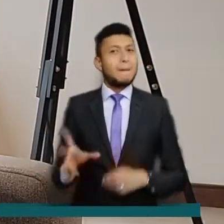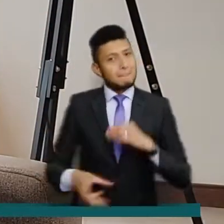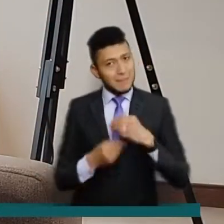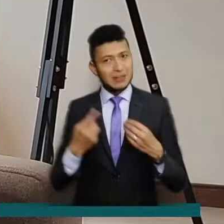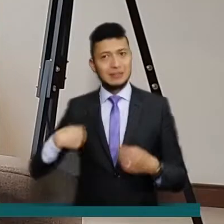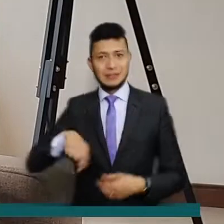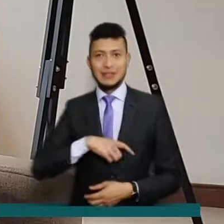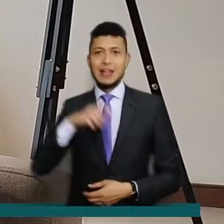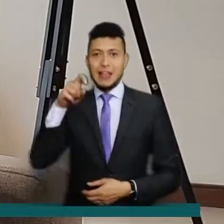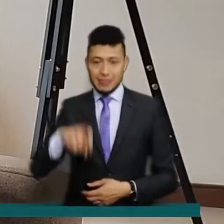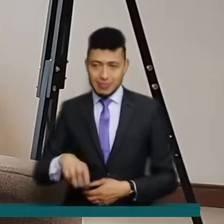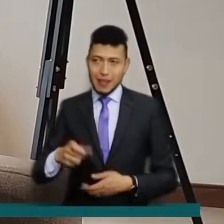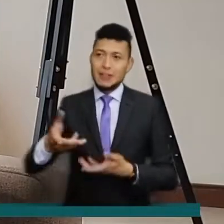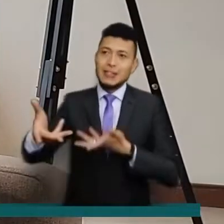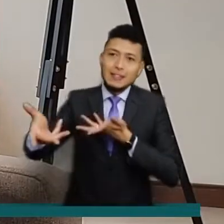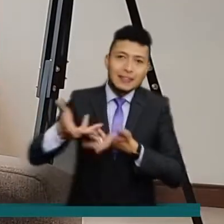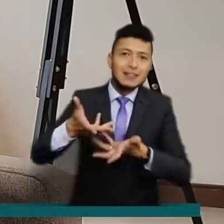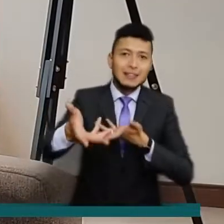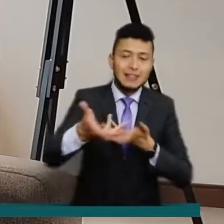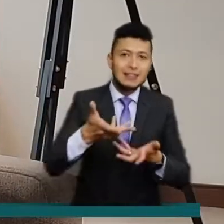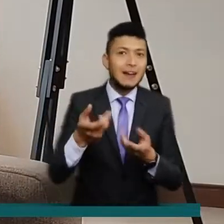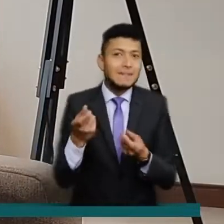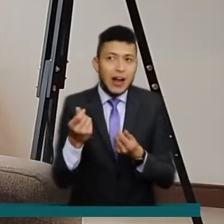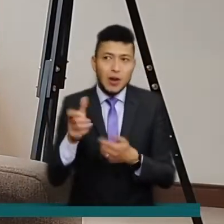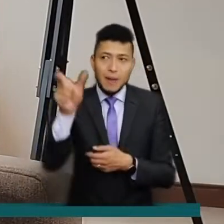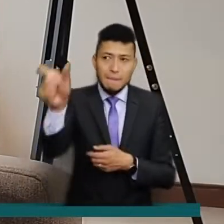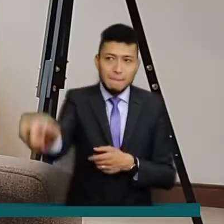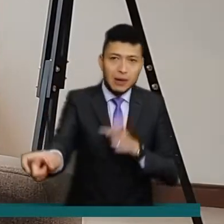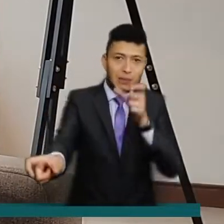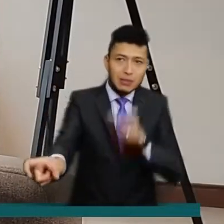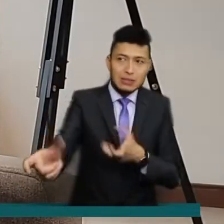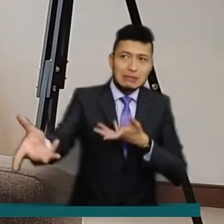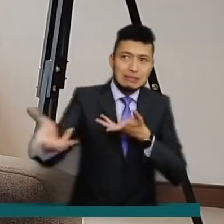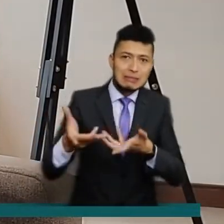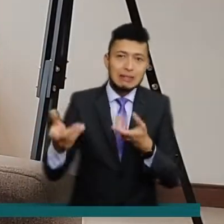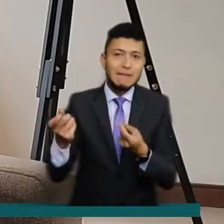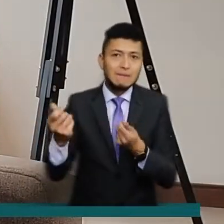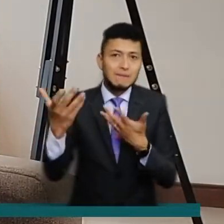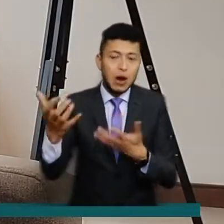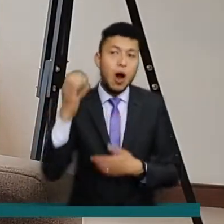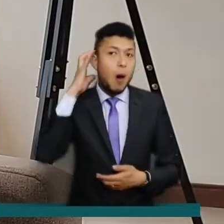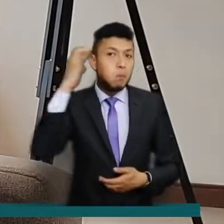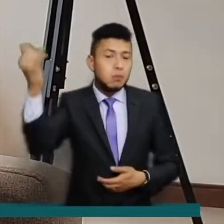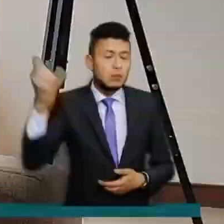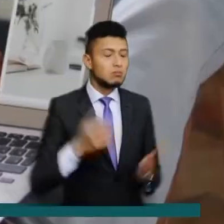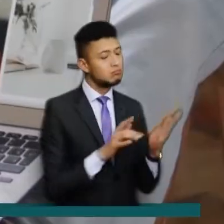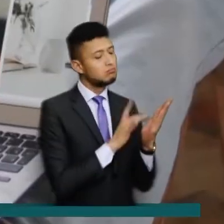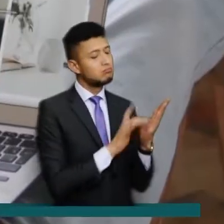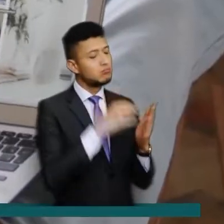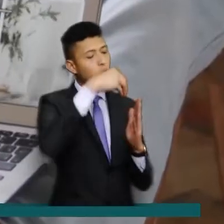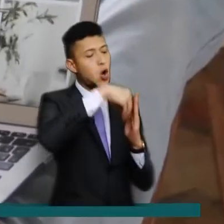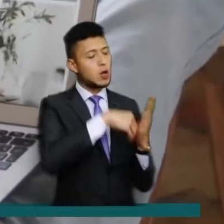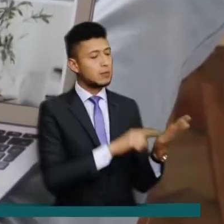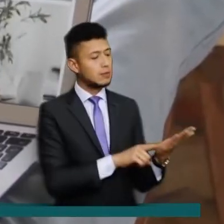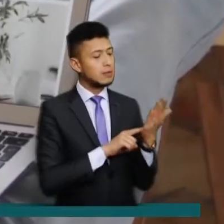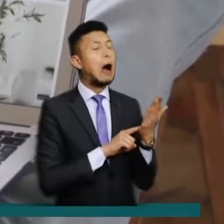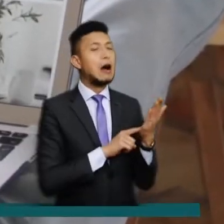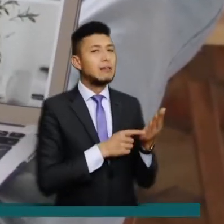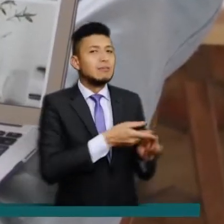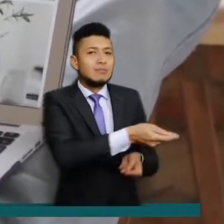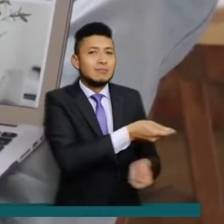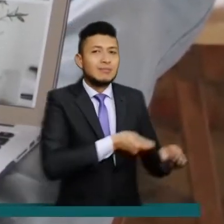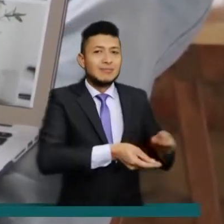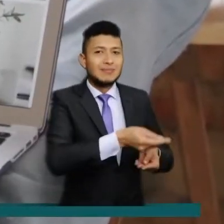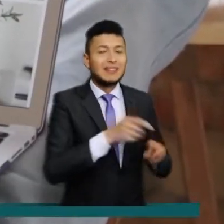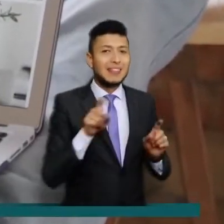sino que además nosotros debemos crear una relación de valor con esa persona que está allí detrás de su celular viendo nuestro contenido. Los invito